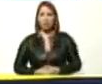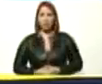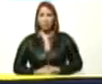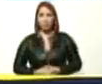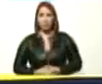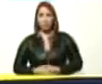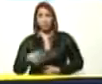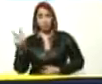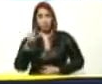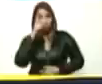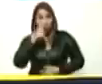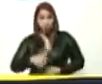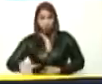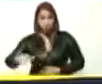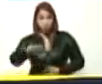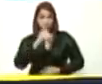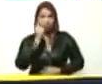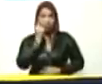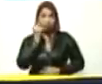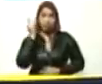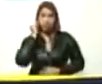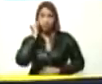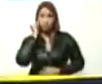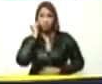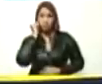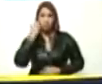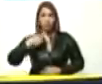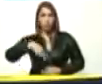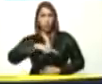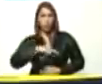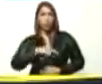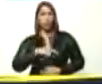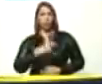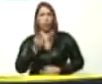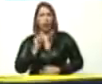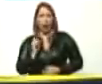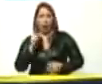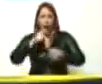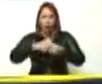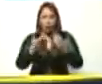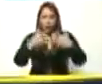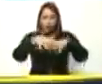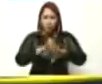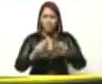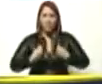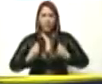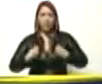los venezolanos, las venezolanas, estamos inmersos, en la vida, de nuestra familia,